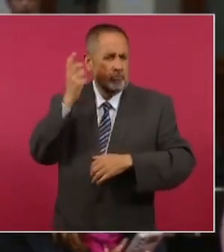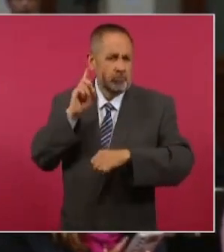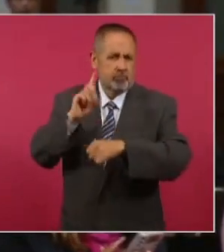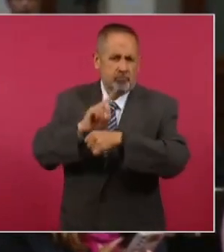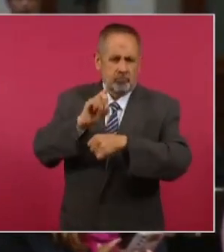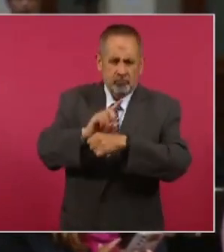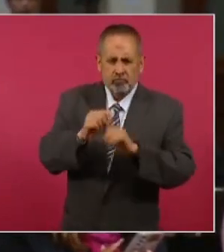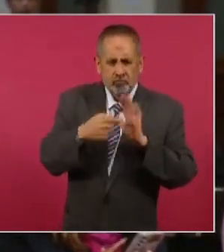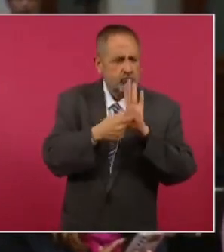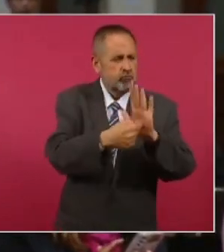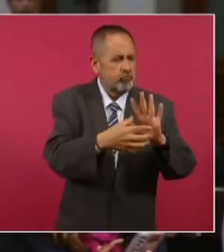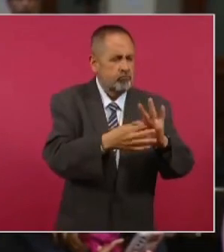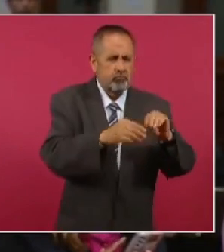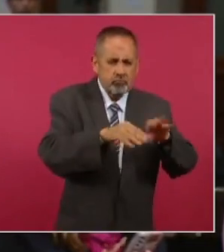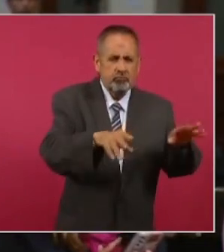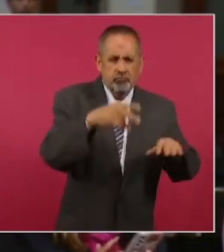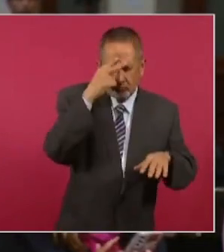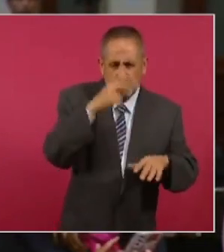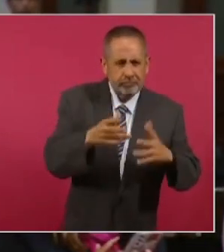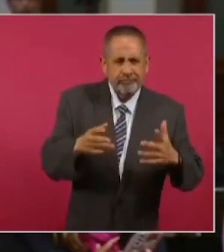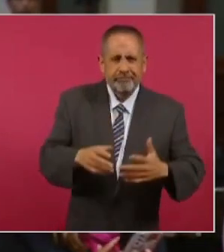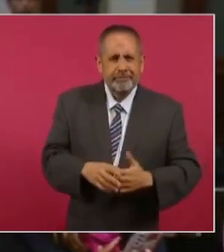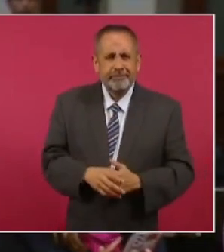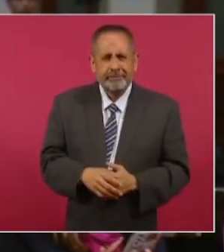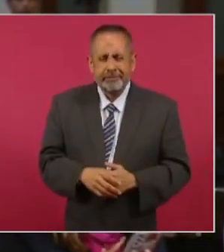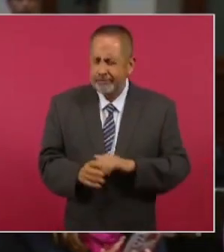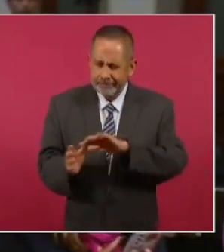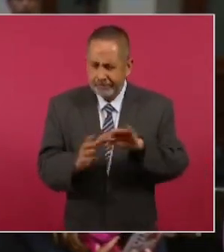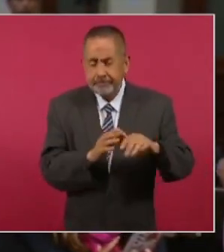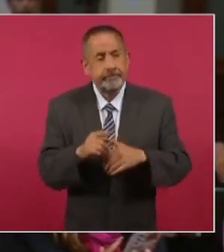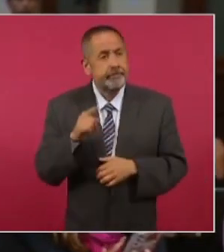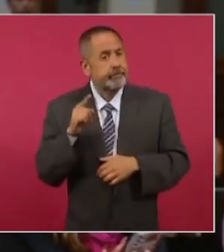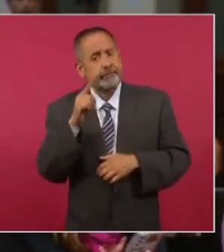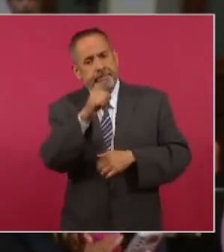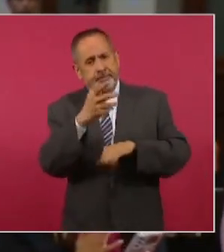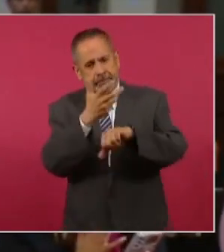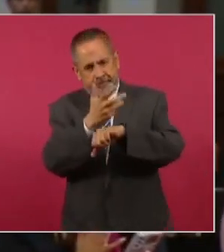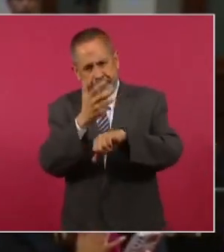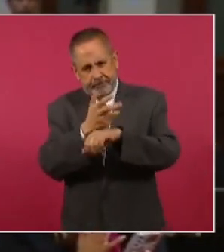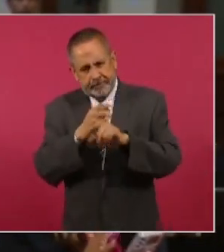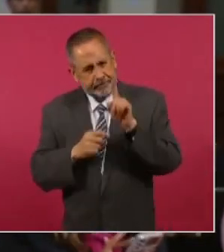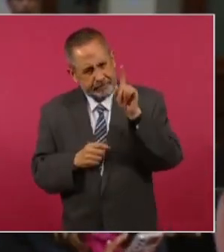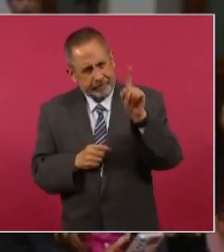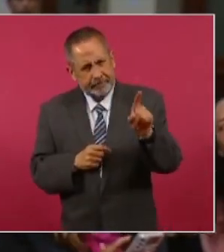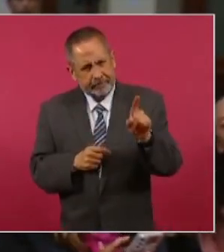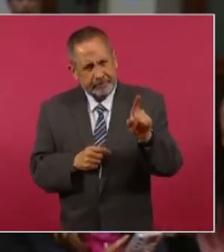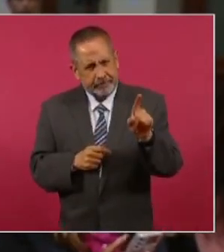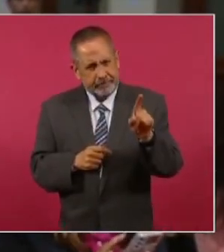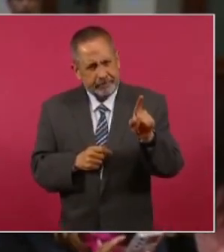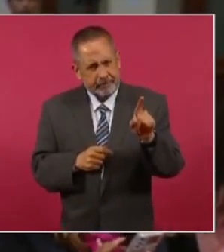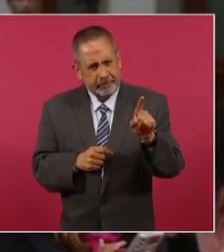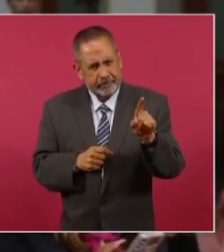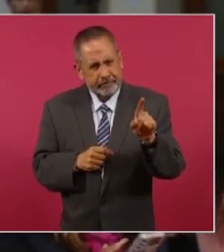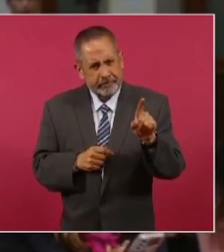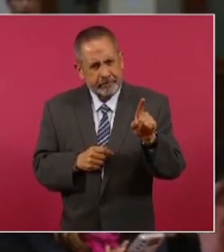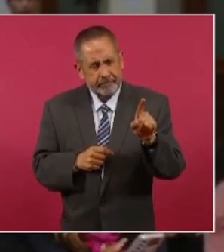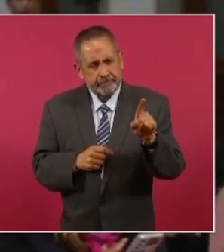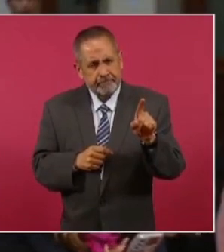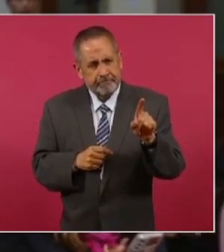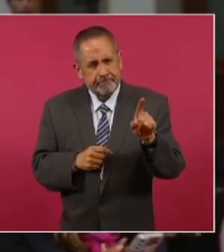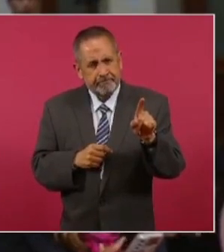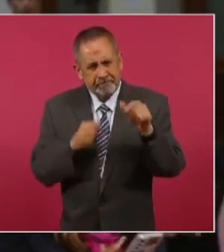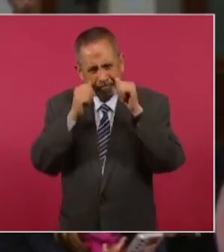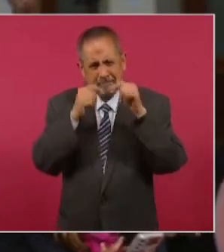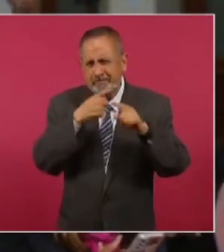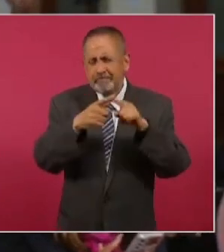se ve en las notas y en las noticias en México del otro lado del río del otro lado la frontera estamos inmersos en